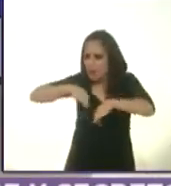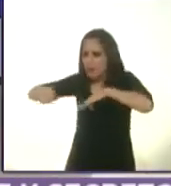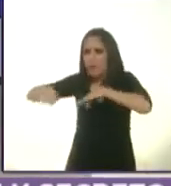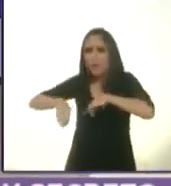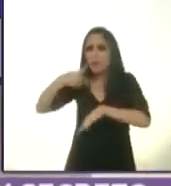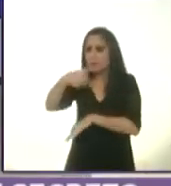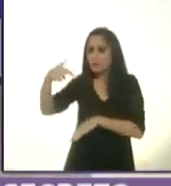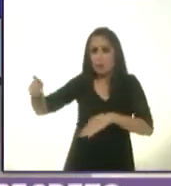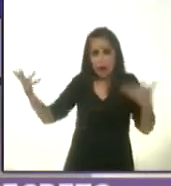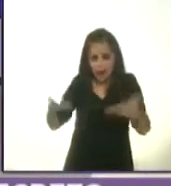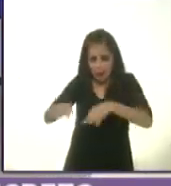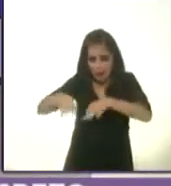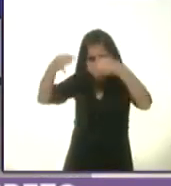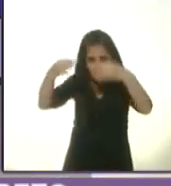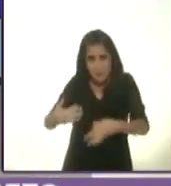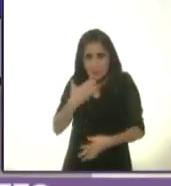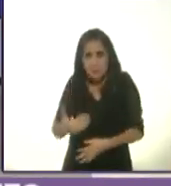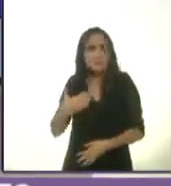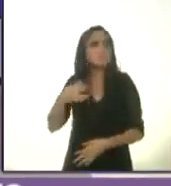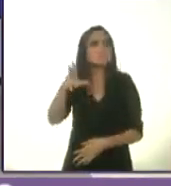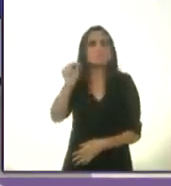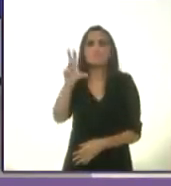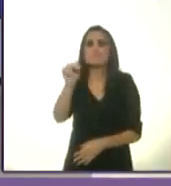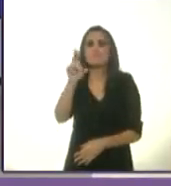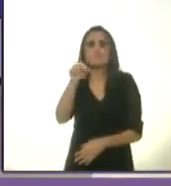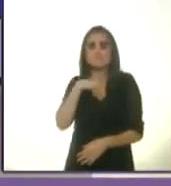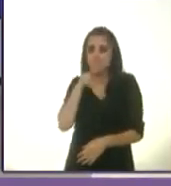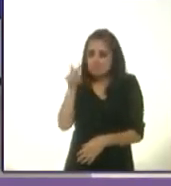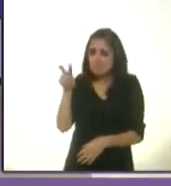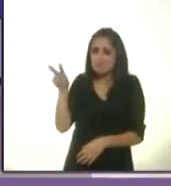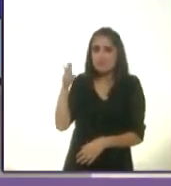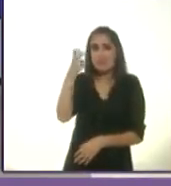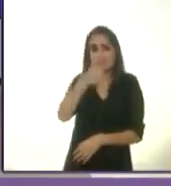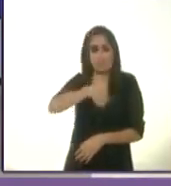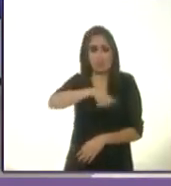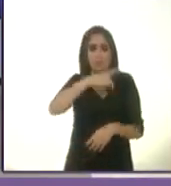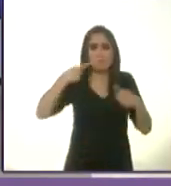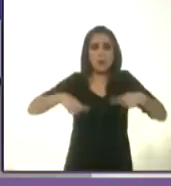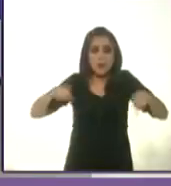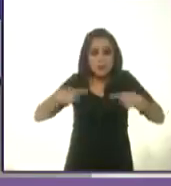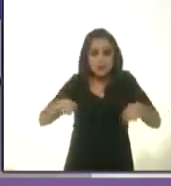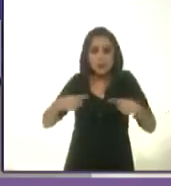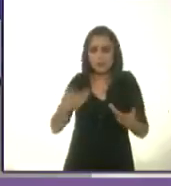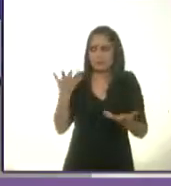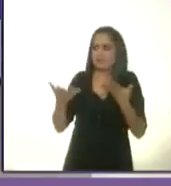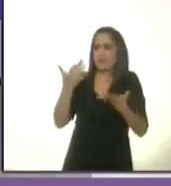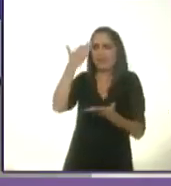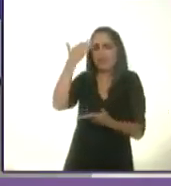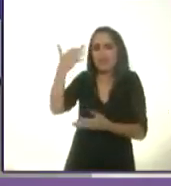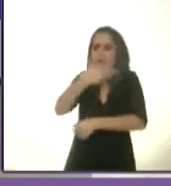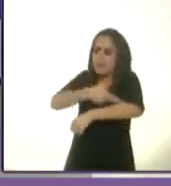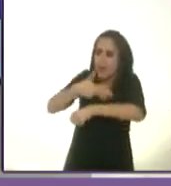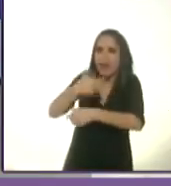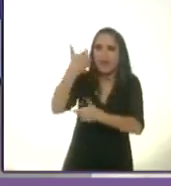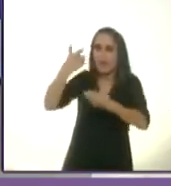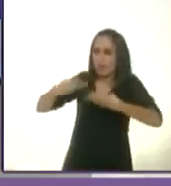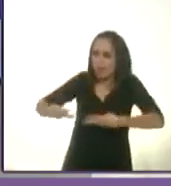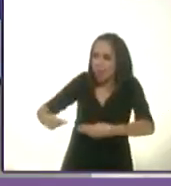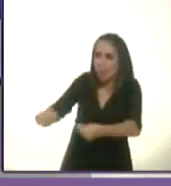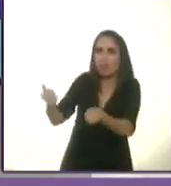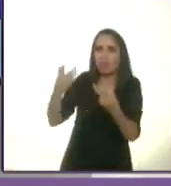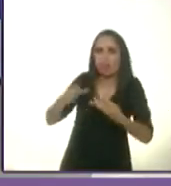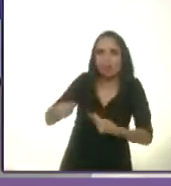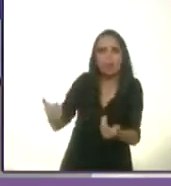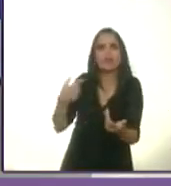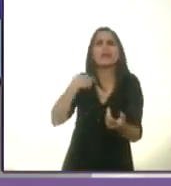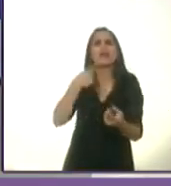su función de manera eficiente y esto como ciudadano tiene un costo tiene un costo de tiempo y tiene un costo de dinero que vamos a hacer